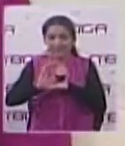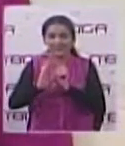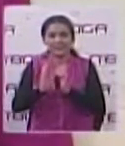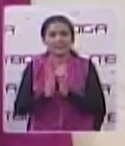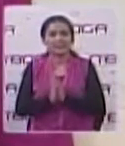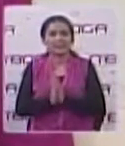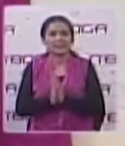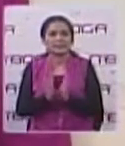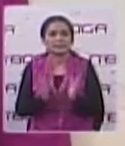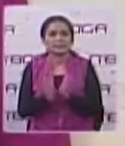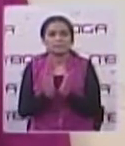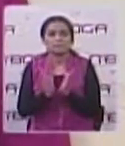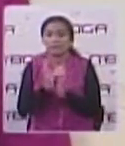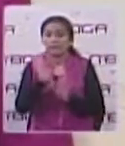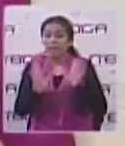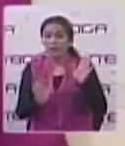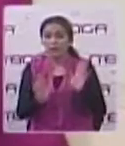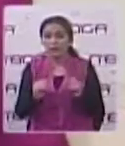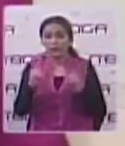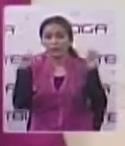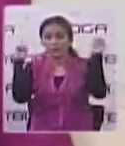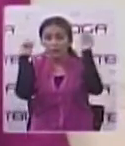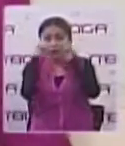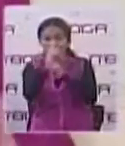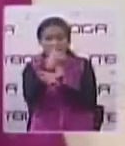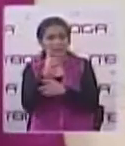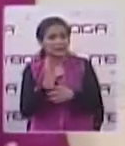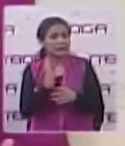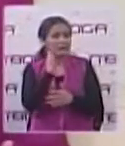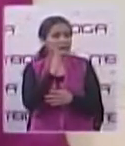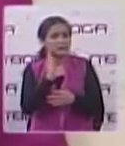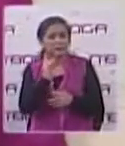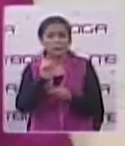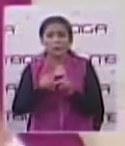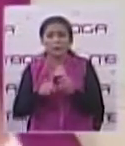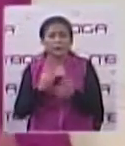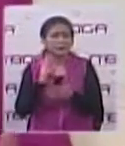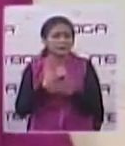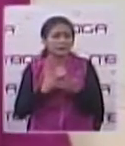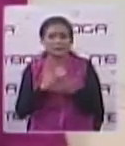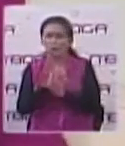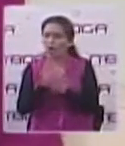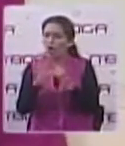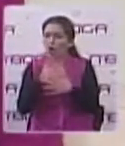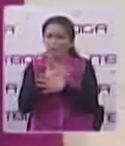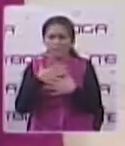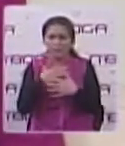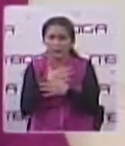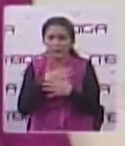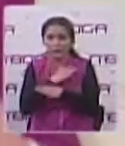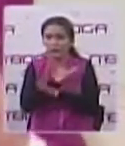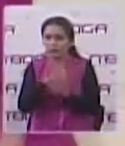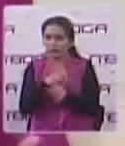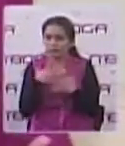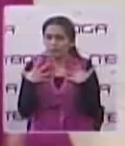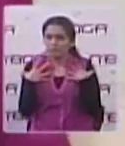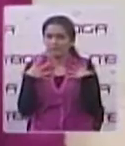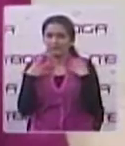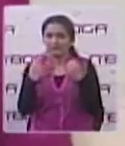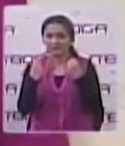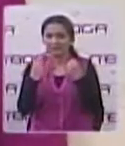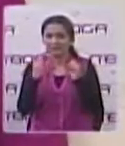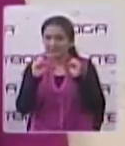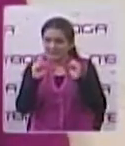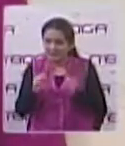que nos enfrentemos a esos retos, que no tengamos miedo, que tengamos confianza en lo que hacemos, que todas tenemos